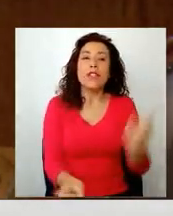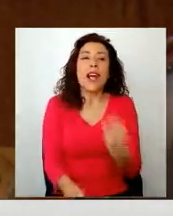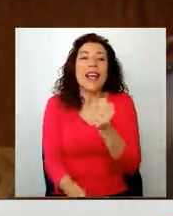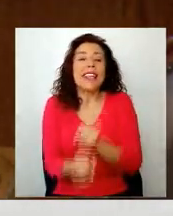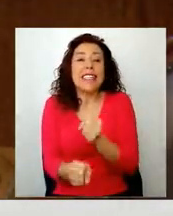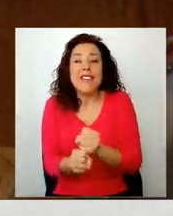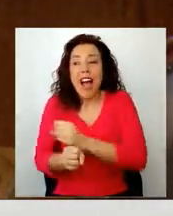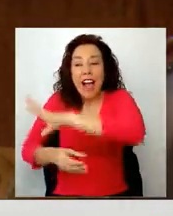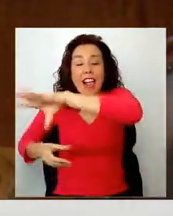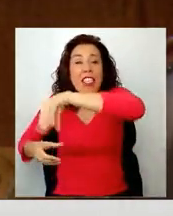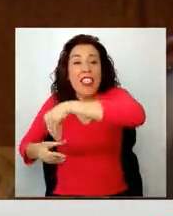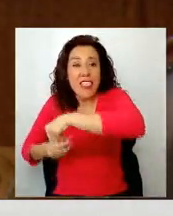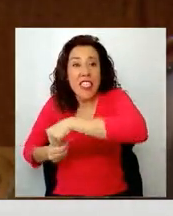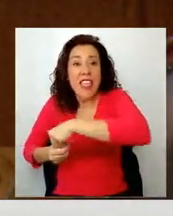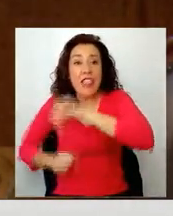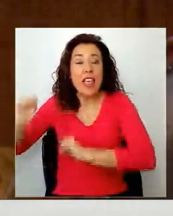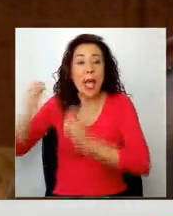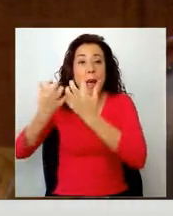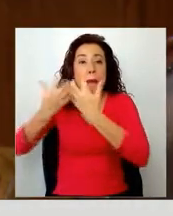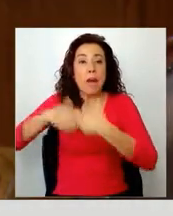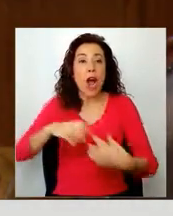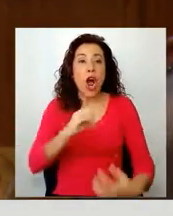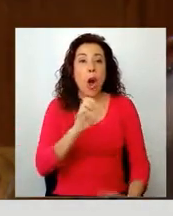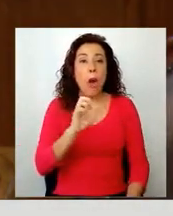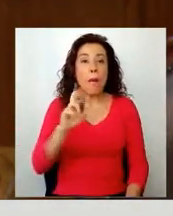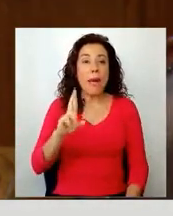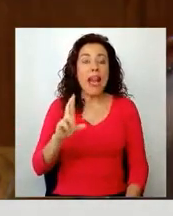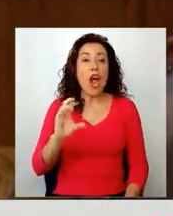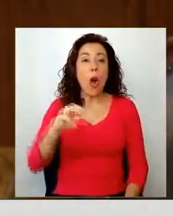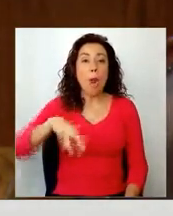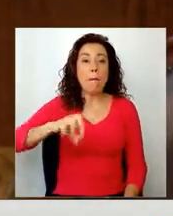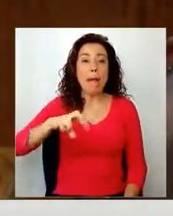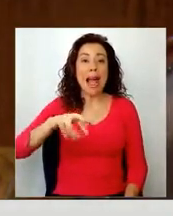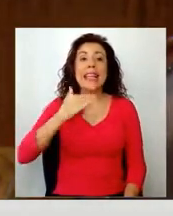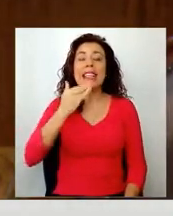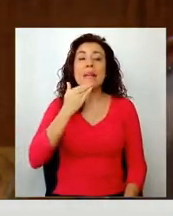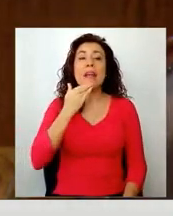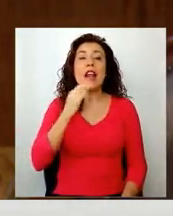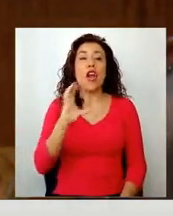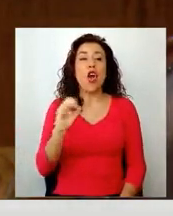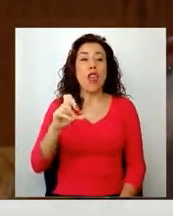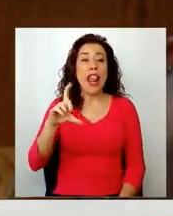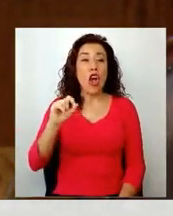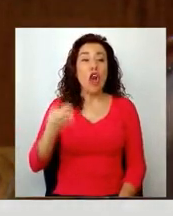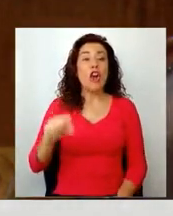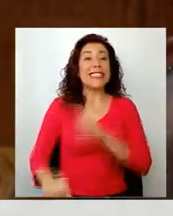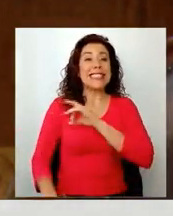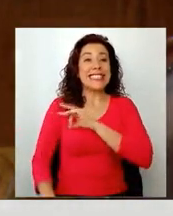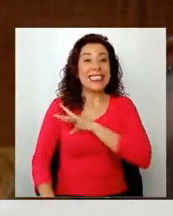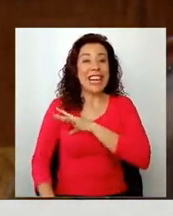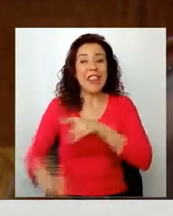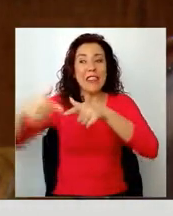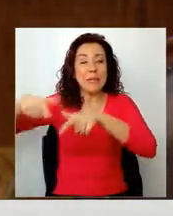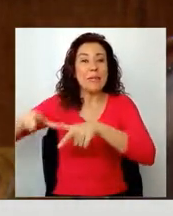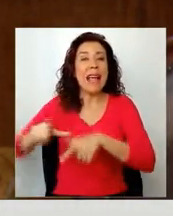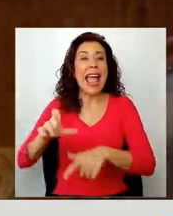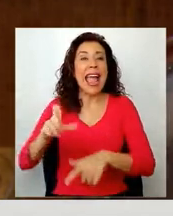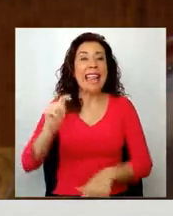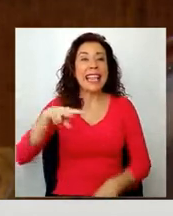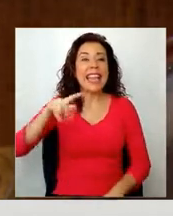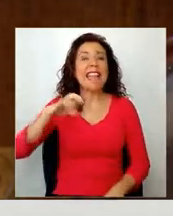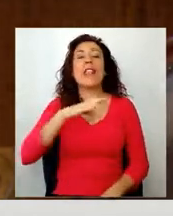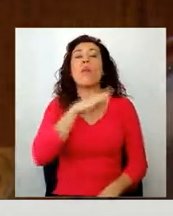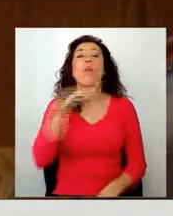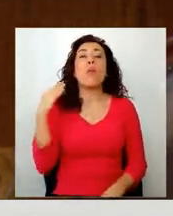parte de la empresa Brian Cooper Company y sucesoras goelco chile división al teniente que perdieron la vida en su trabajo entre el periodo